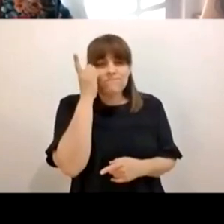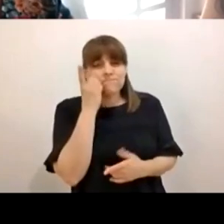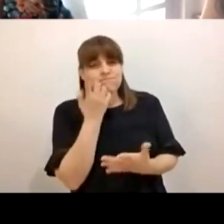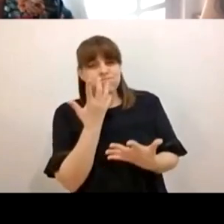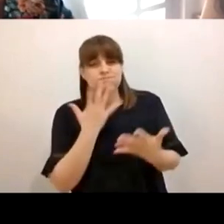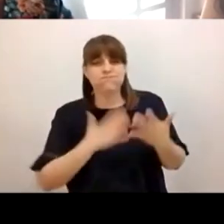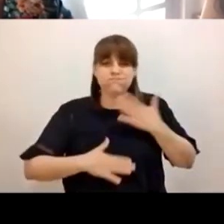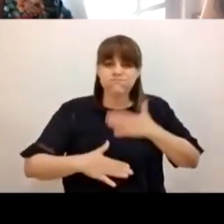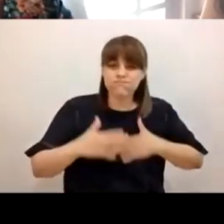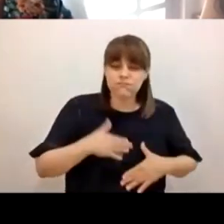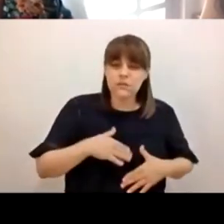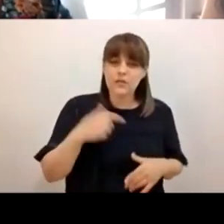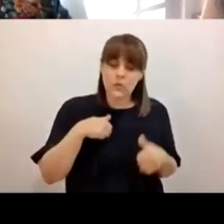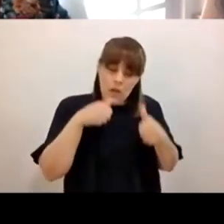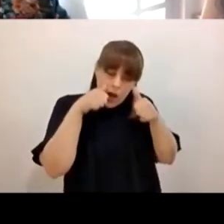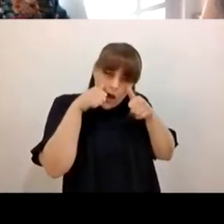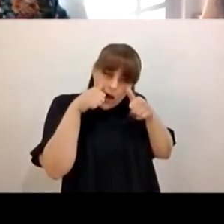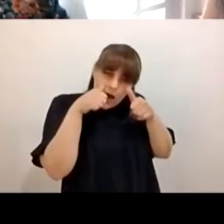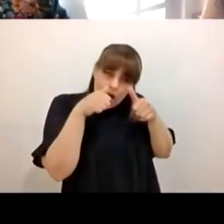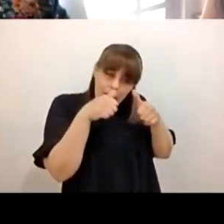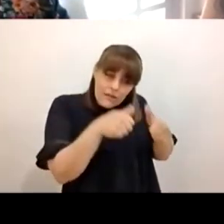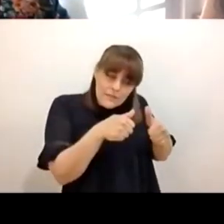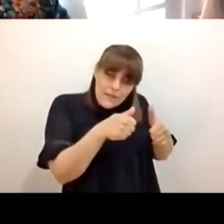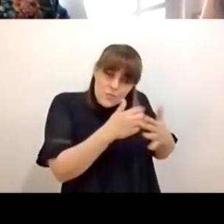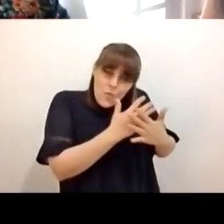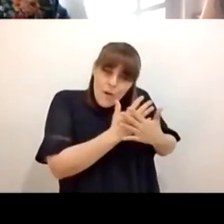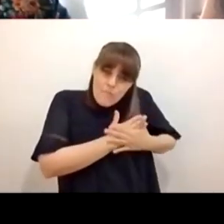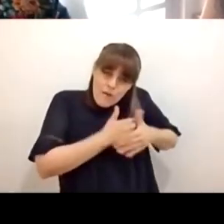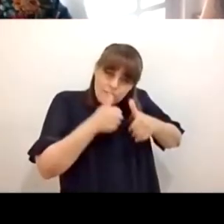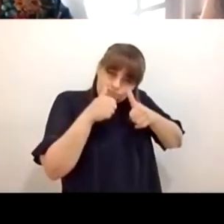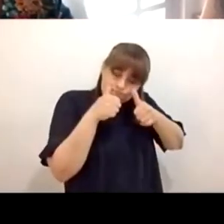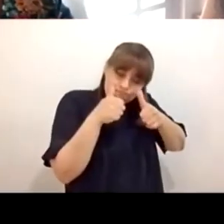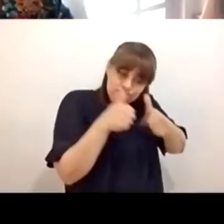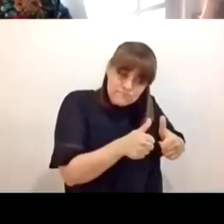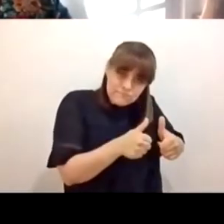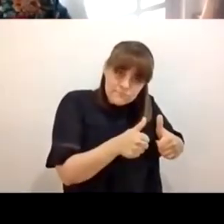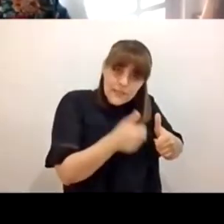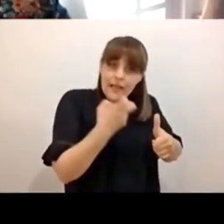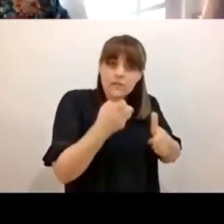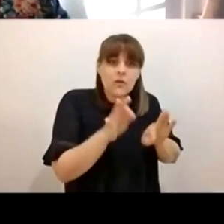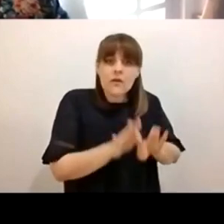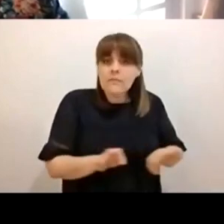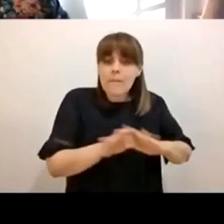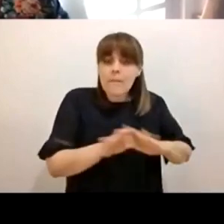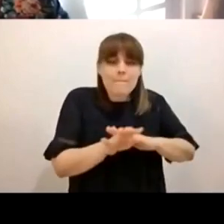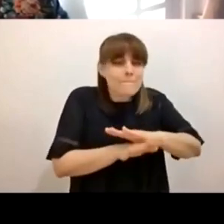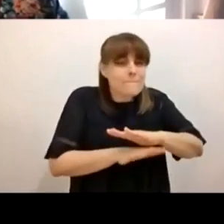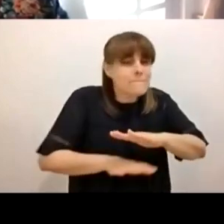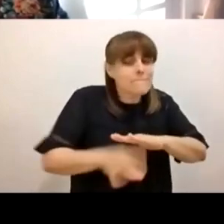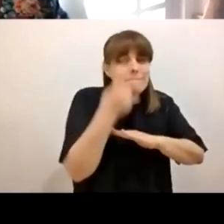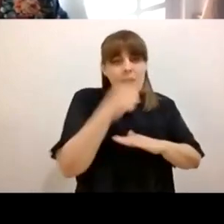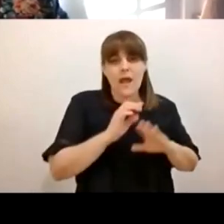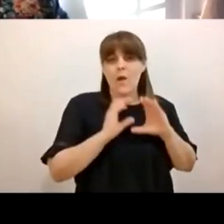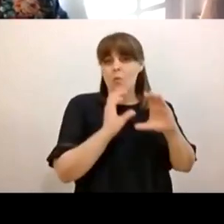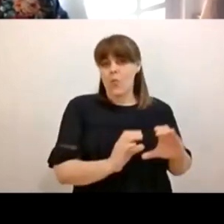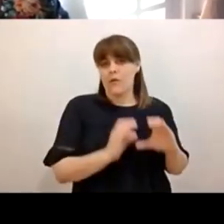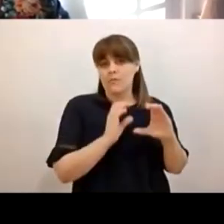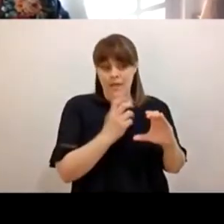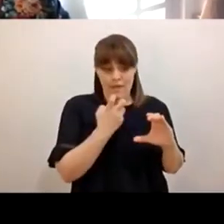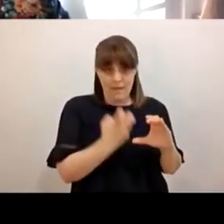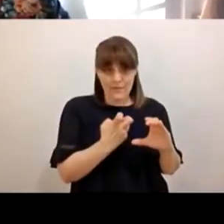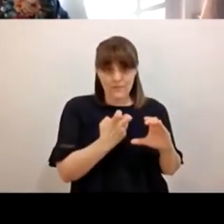mirada atenta esa mirada amorosa está en el centro del cuidado creo que es lo que puede transformar